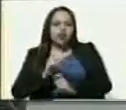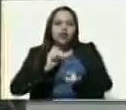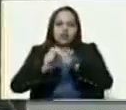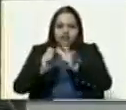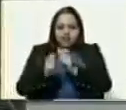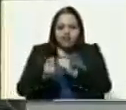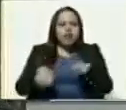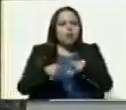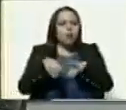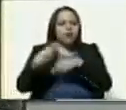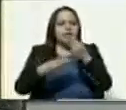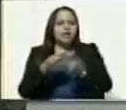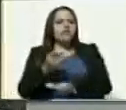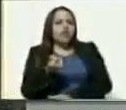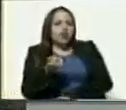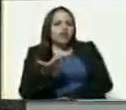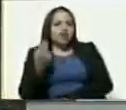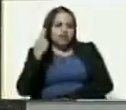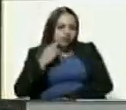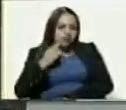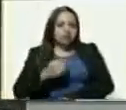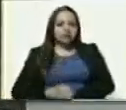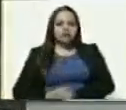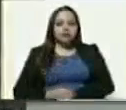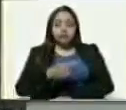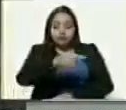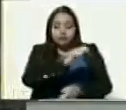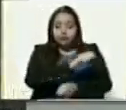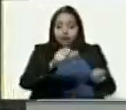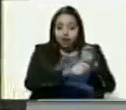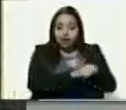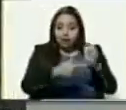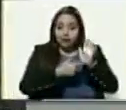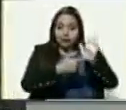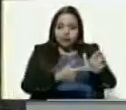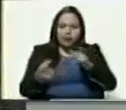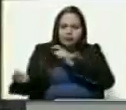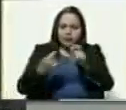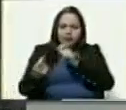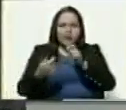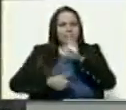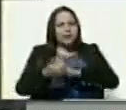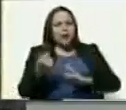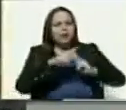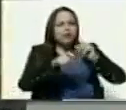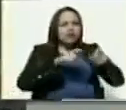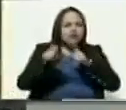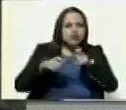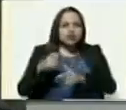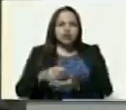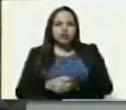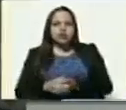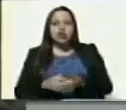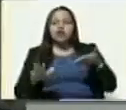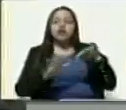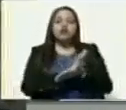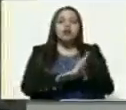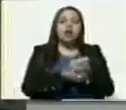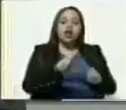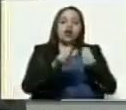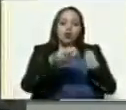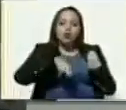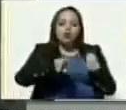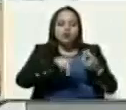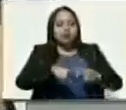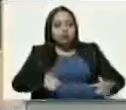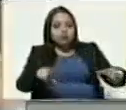los bolívares. El cambio acá se presenta y es el que estamos conversando y genera una mayor inquietud, es la operatividad a nivel del comercio. Y lo